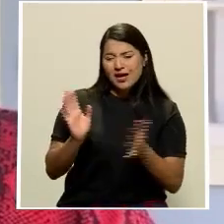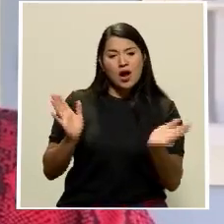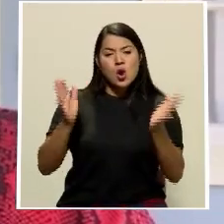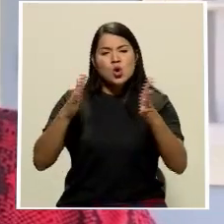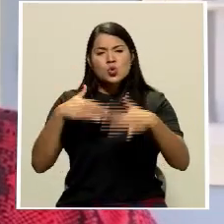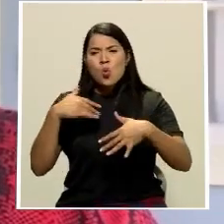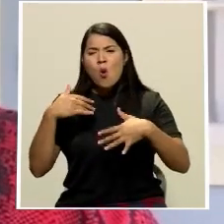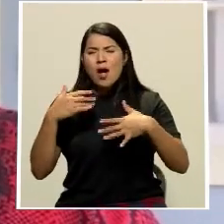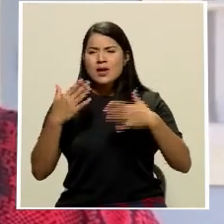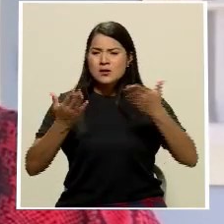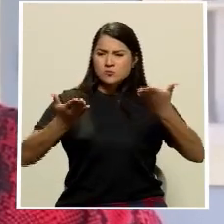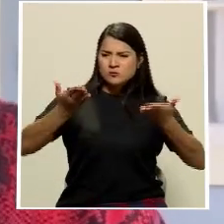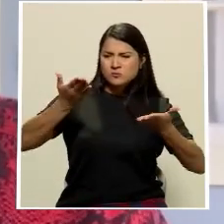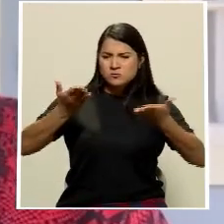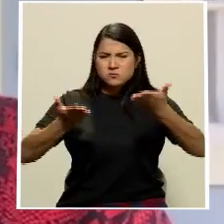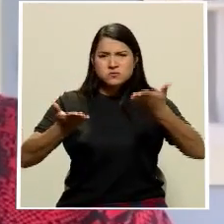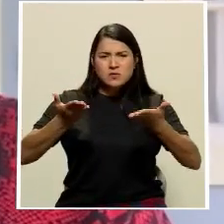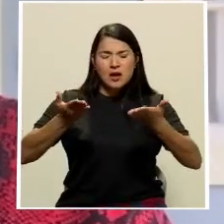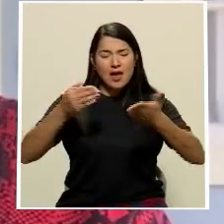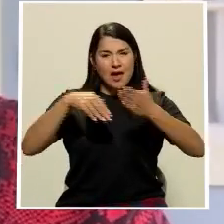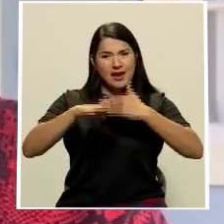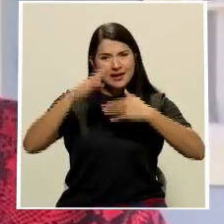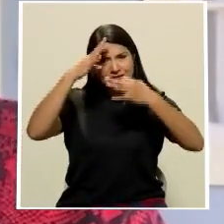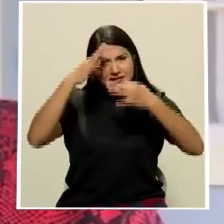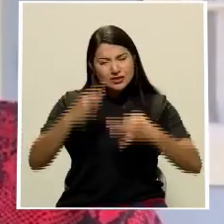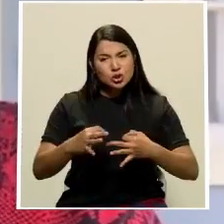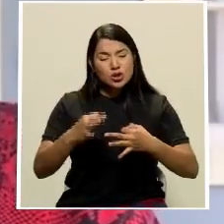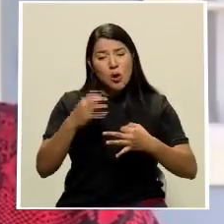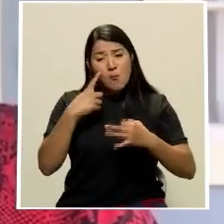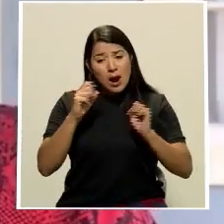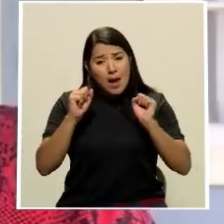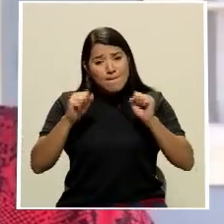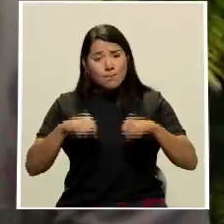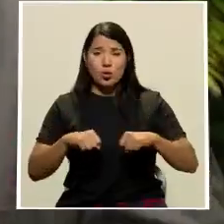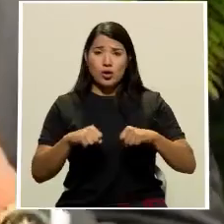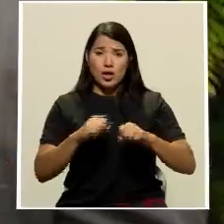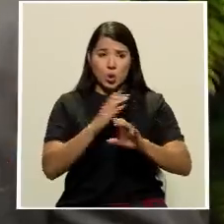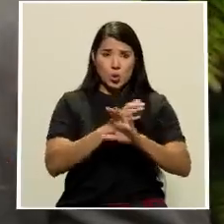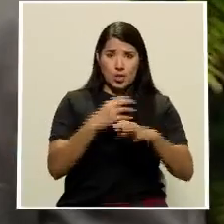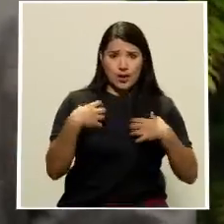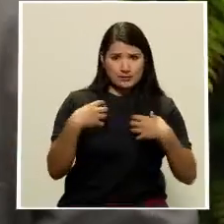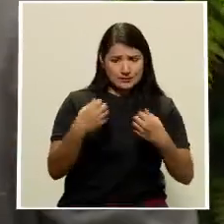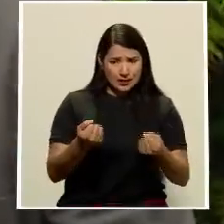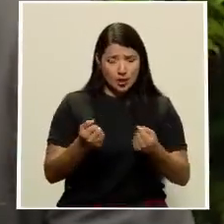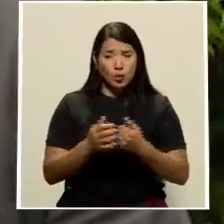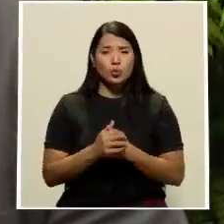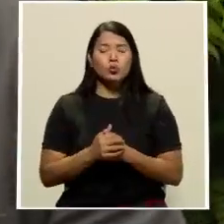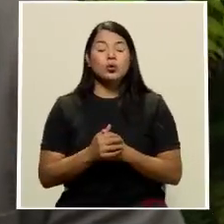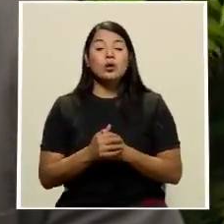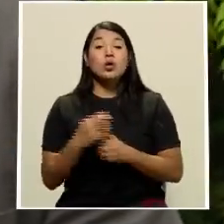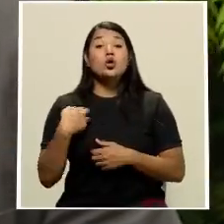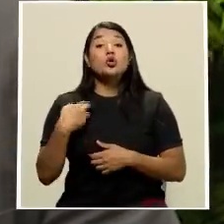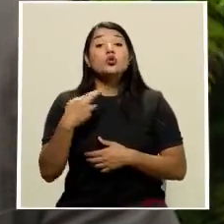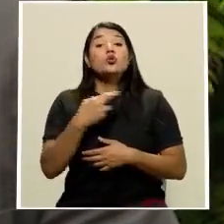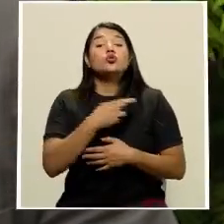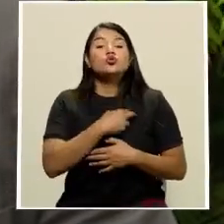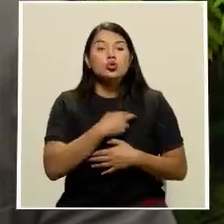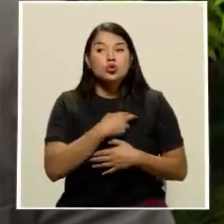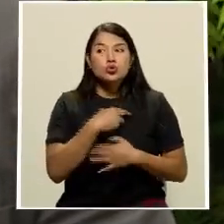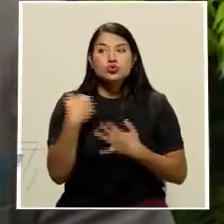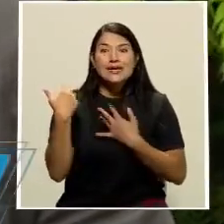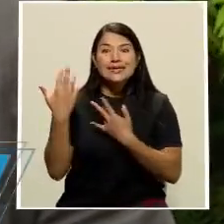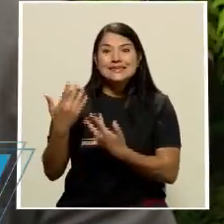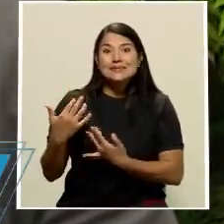políticas que se han llevado a cabo para mantener los niveles de salud. Era de esperarse más cuando no ha